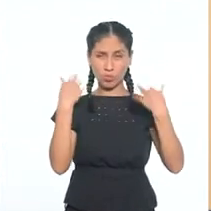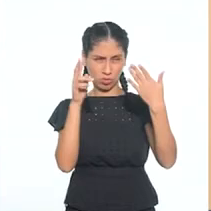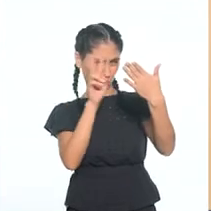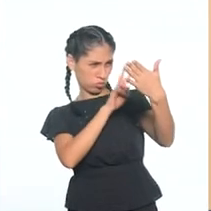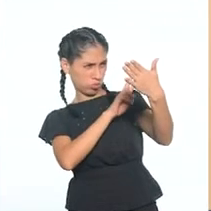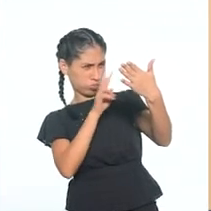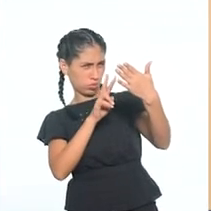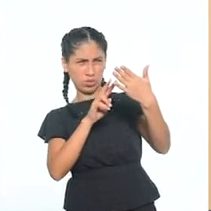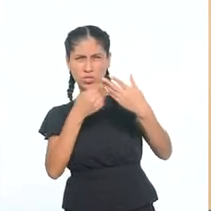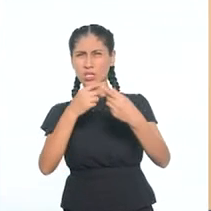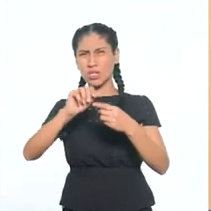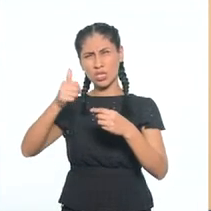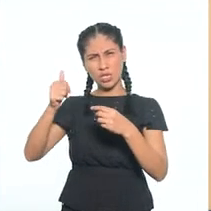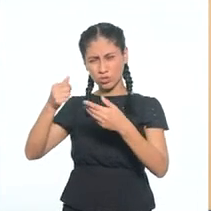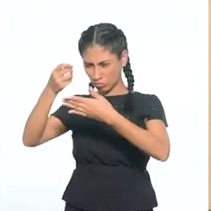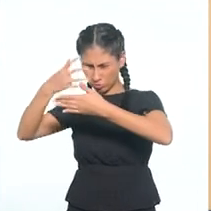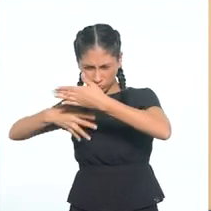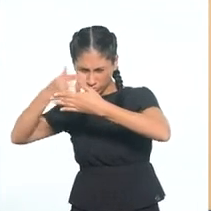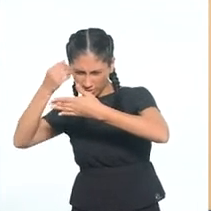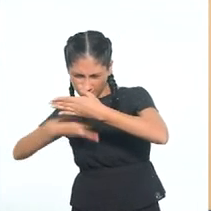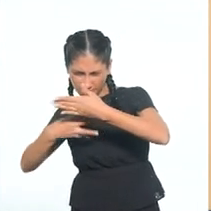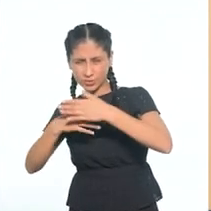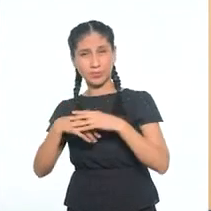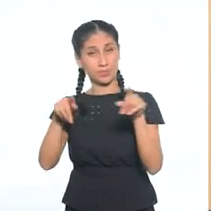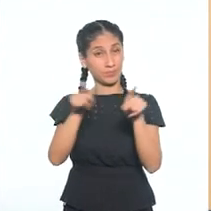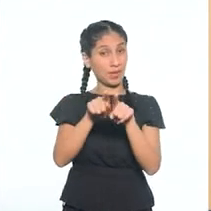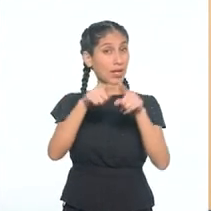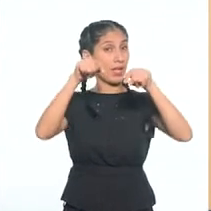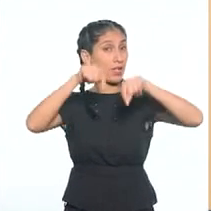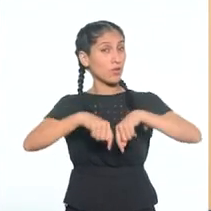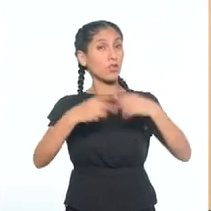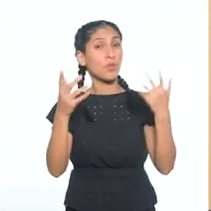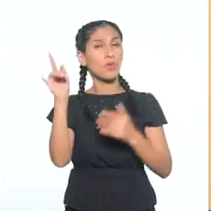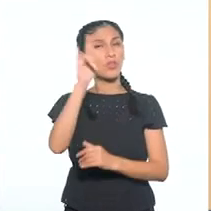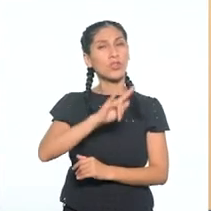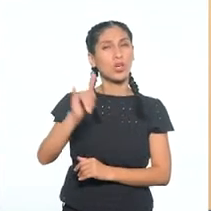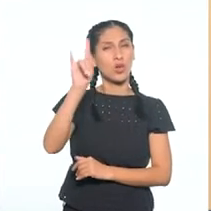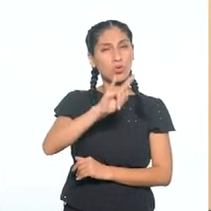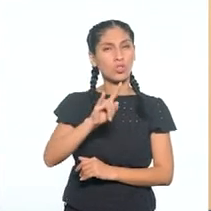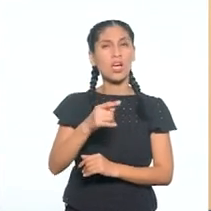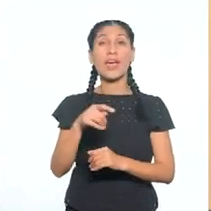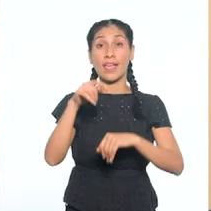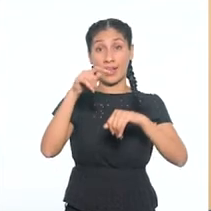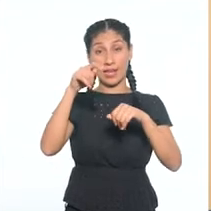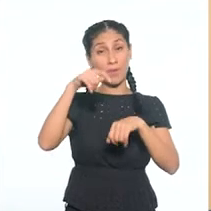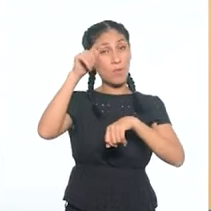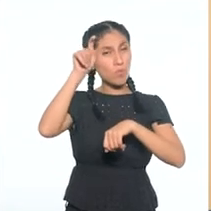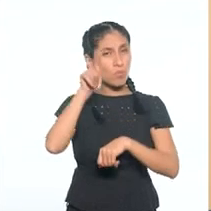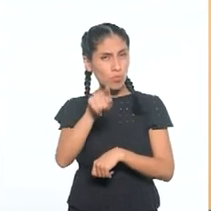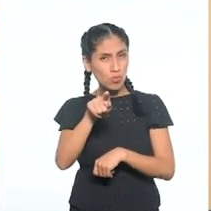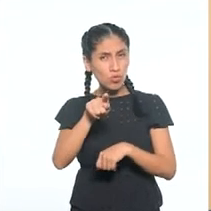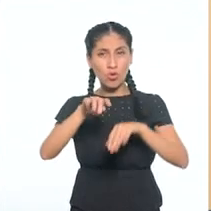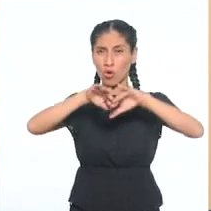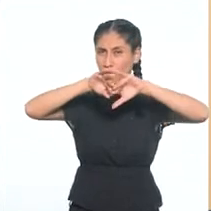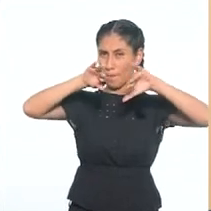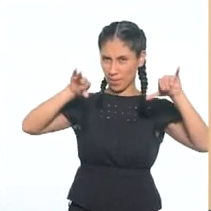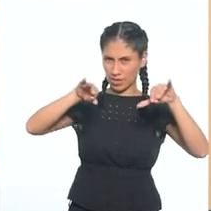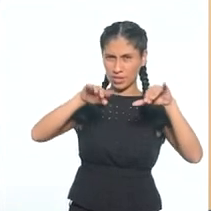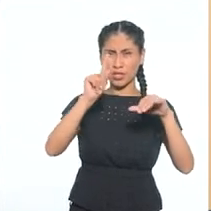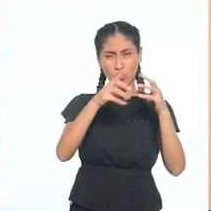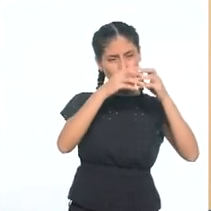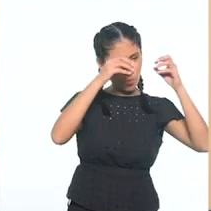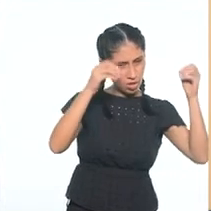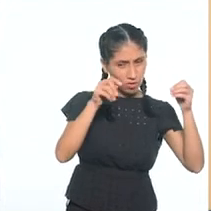vista de las otras partes del texto para esto se utiliza el punto aparte que separa un